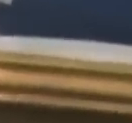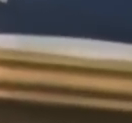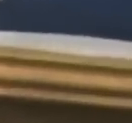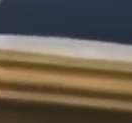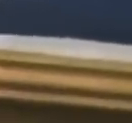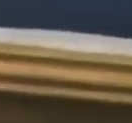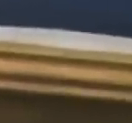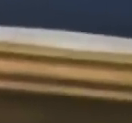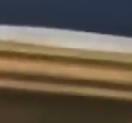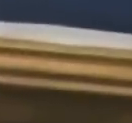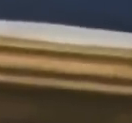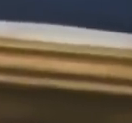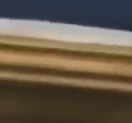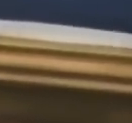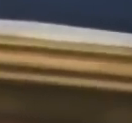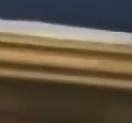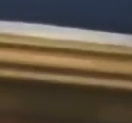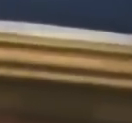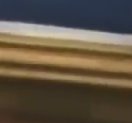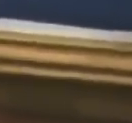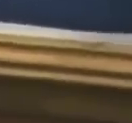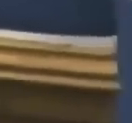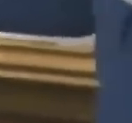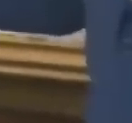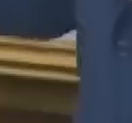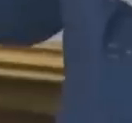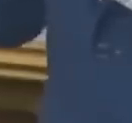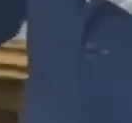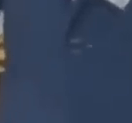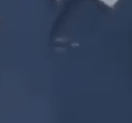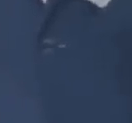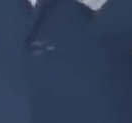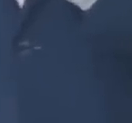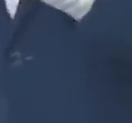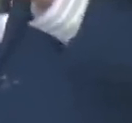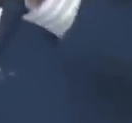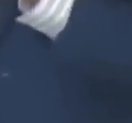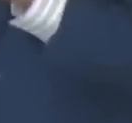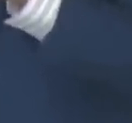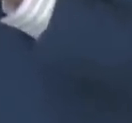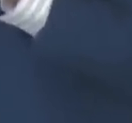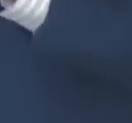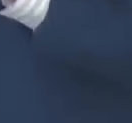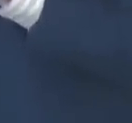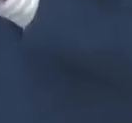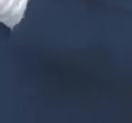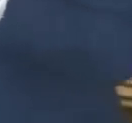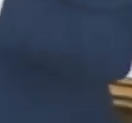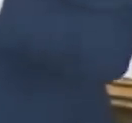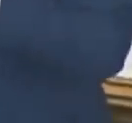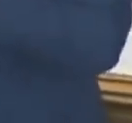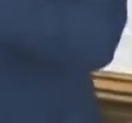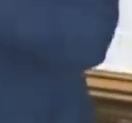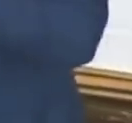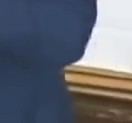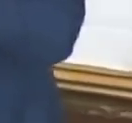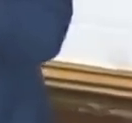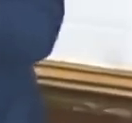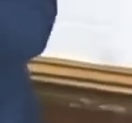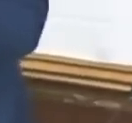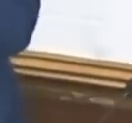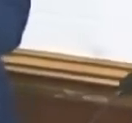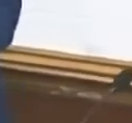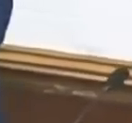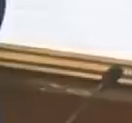y lo primero que provoca es ni siquiera considerarla, por lo